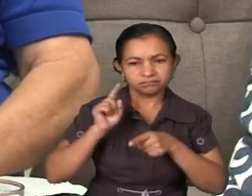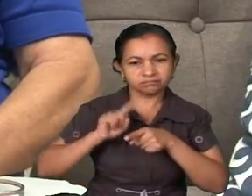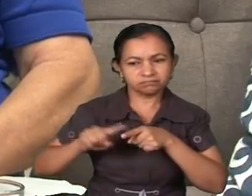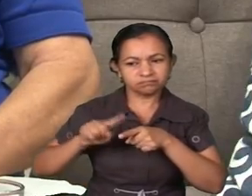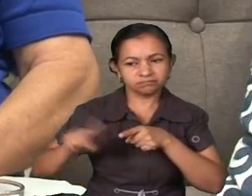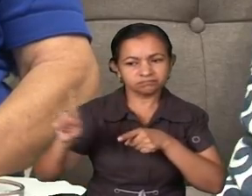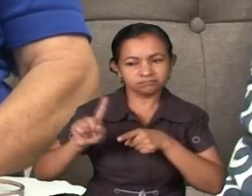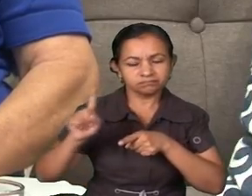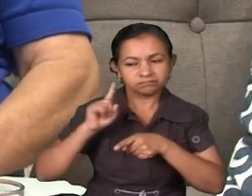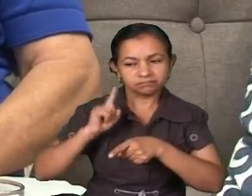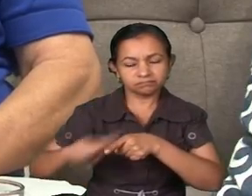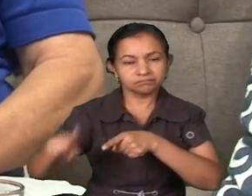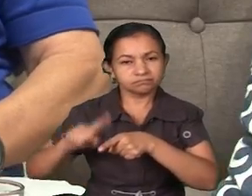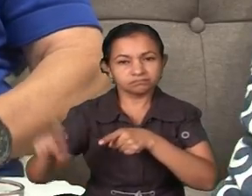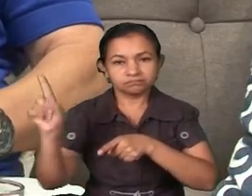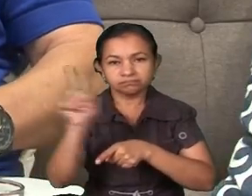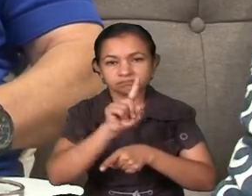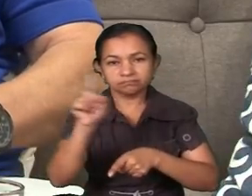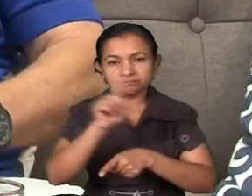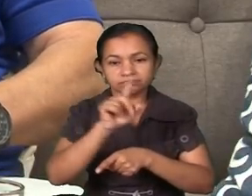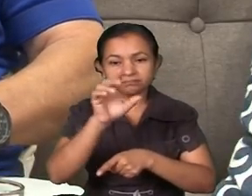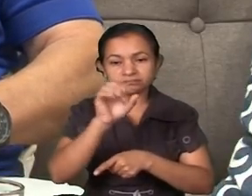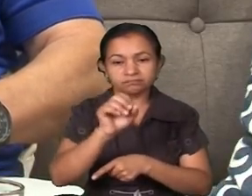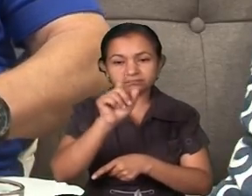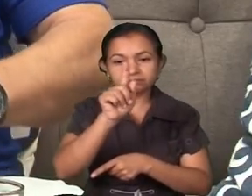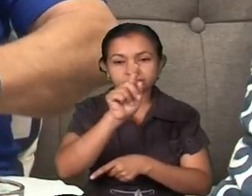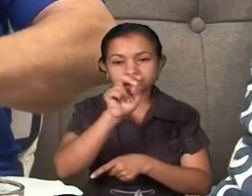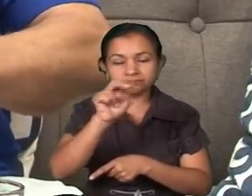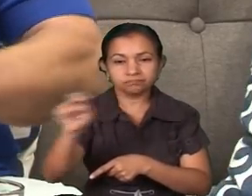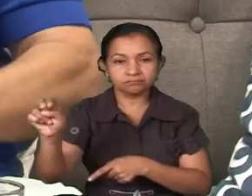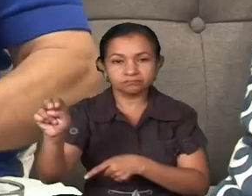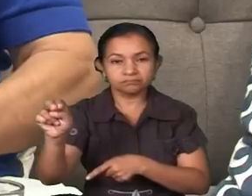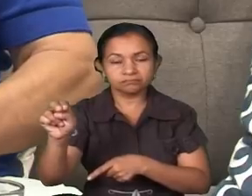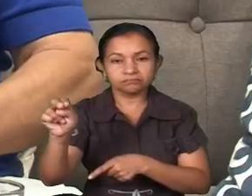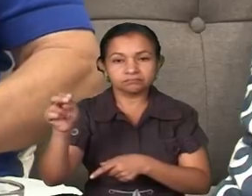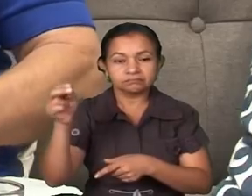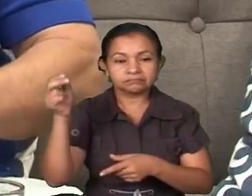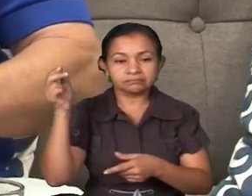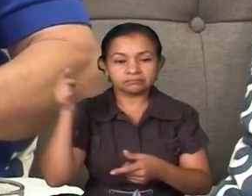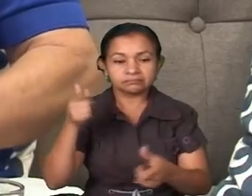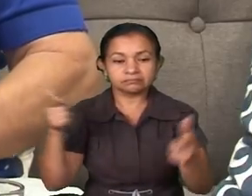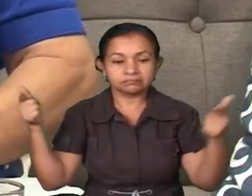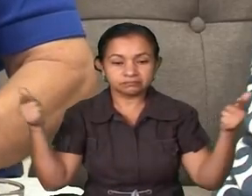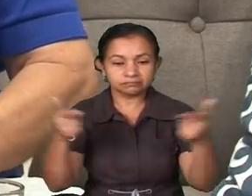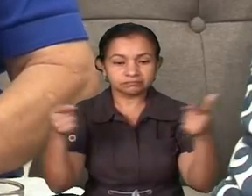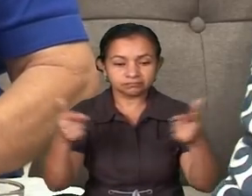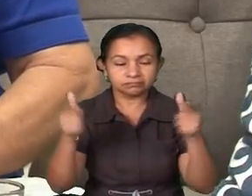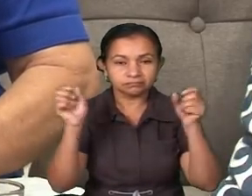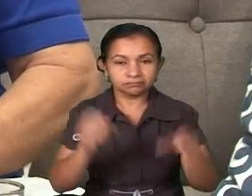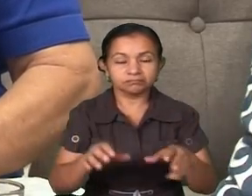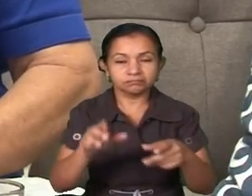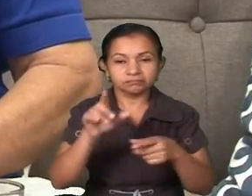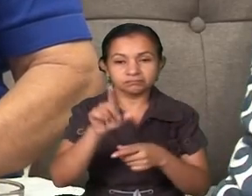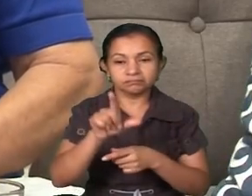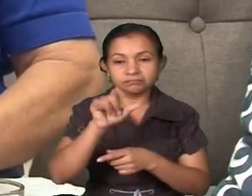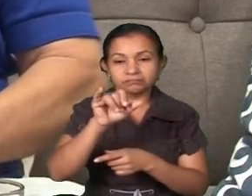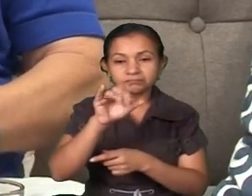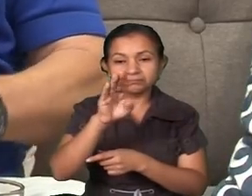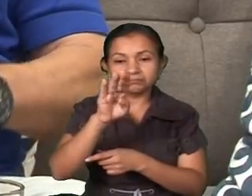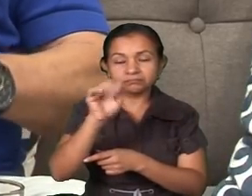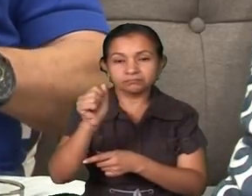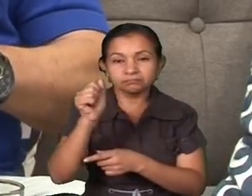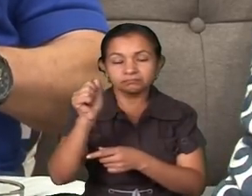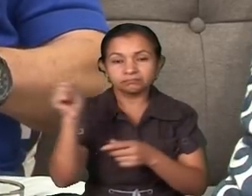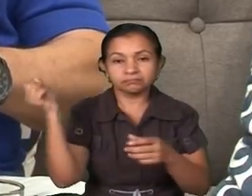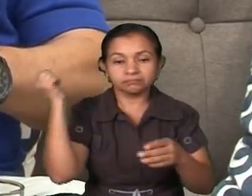estadistas franceses con la OTAN destruyeron Libia y asesinaron a Gaddafi. Y